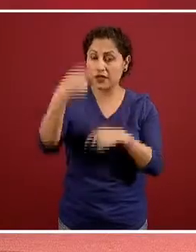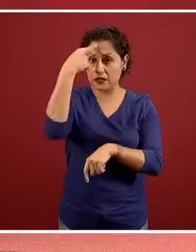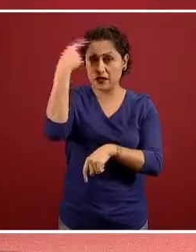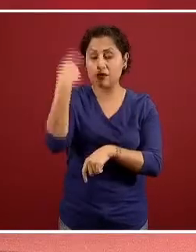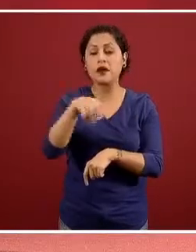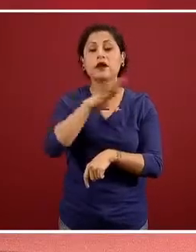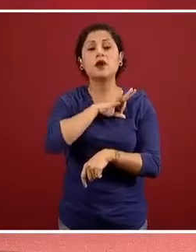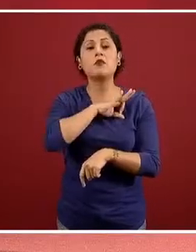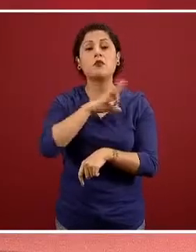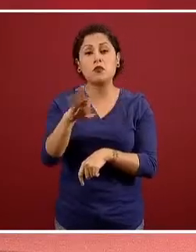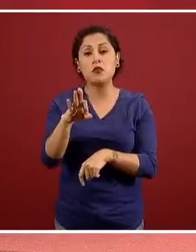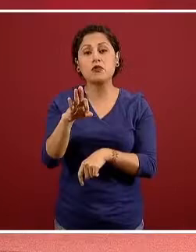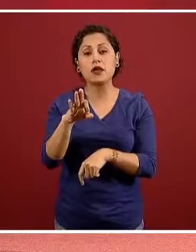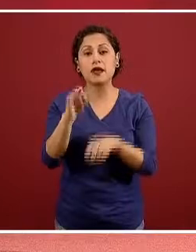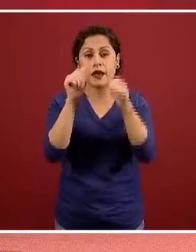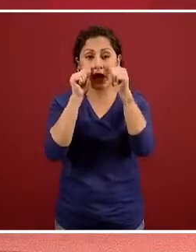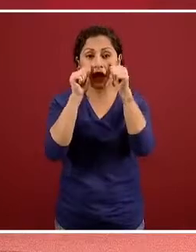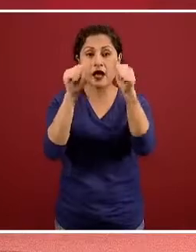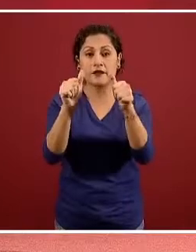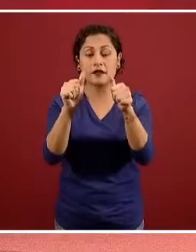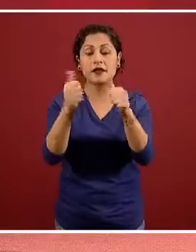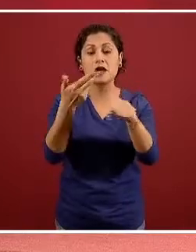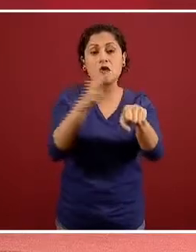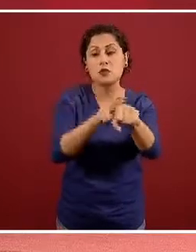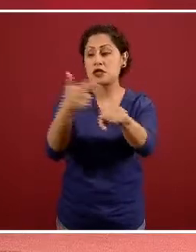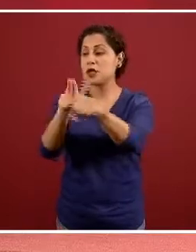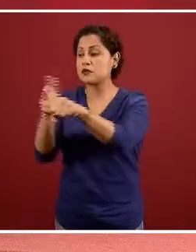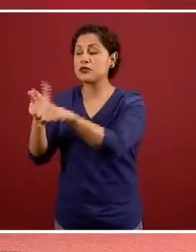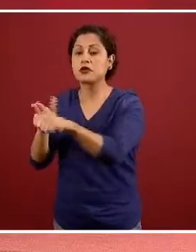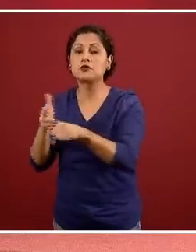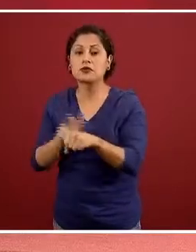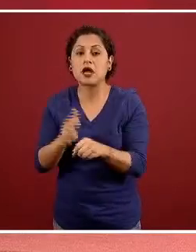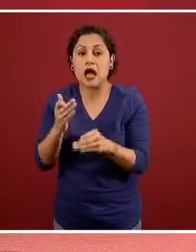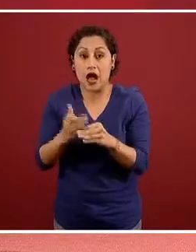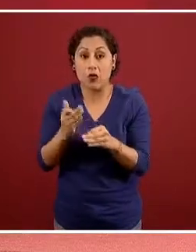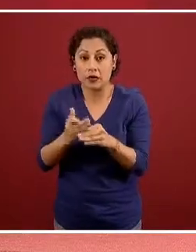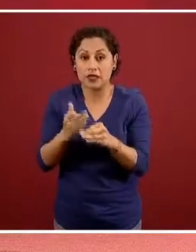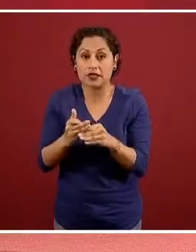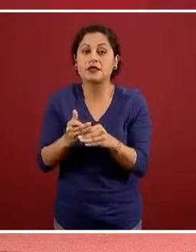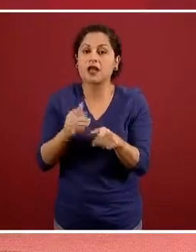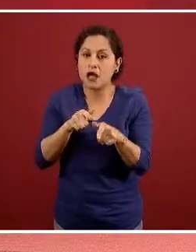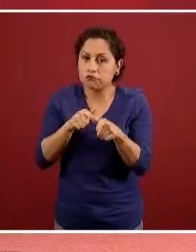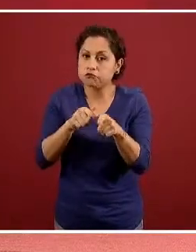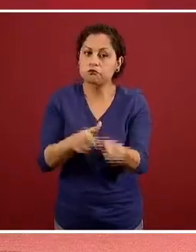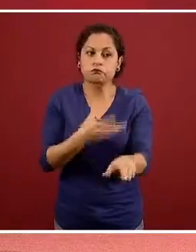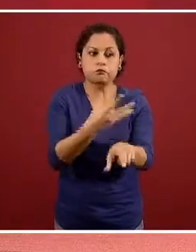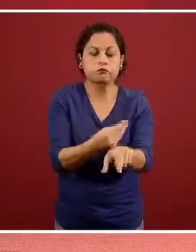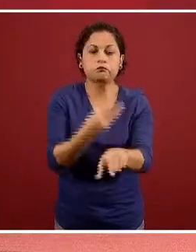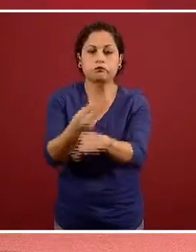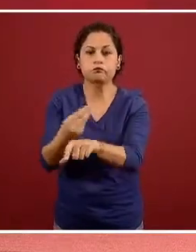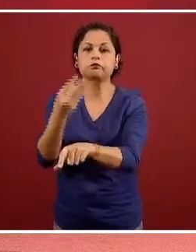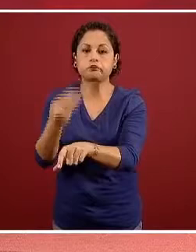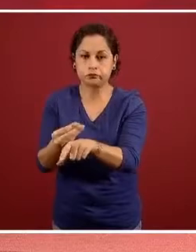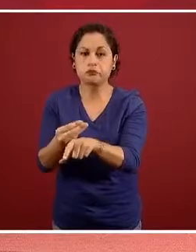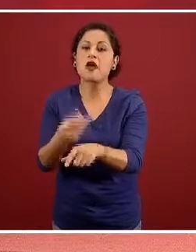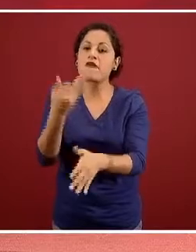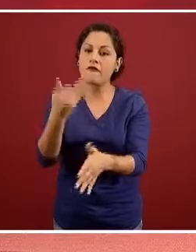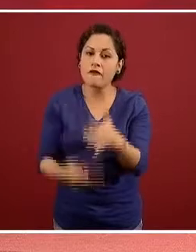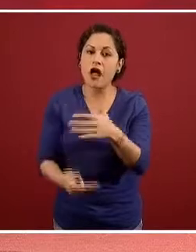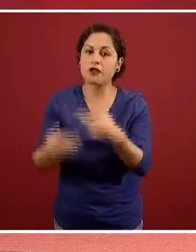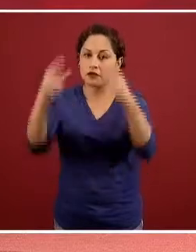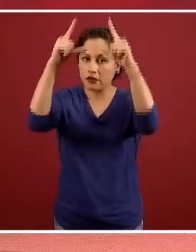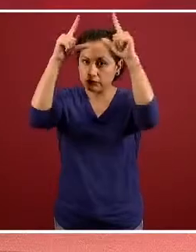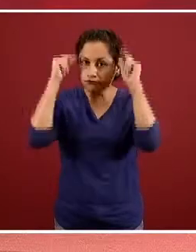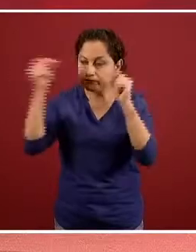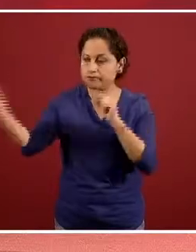apropiadamente en varios de nuestros hospitales que aún se están reconvirtiendo para tener una mayor capacidad de